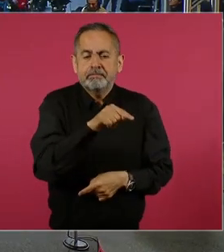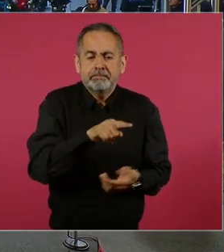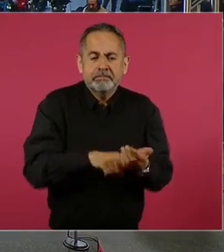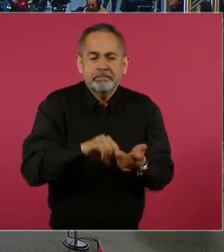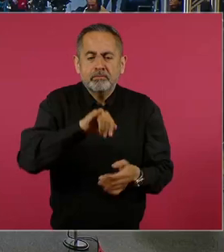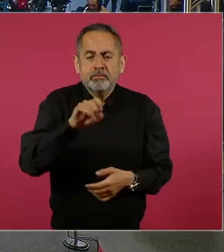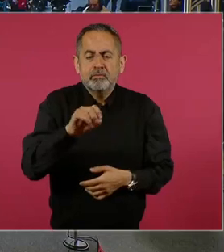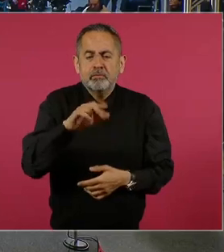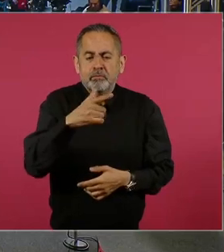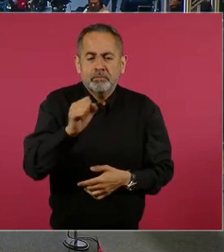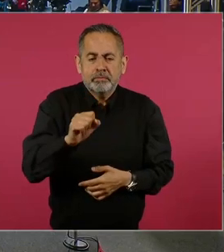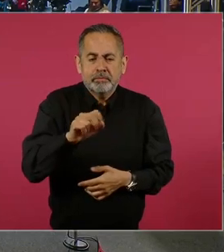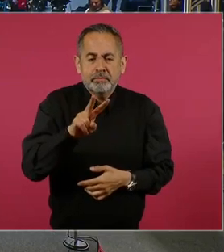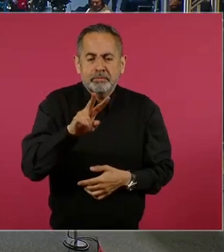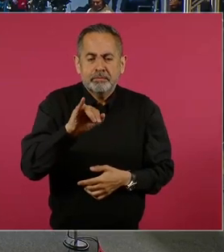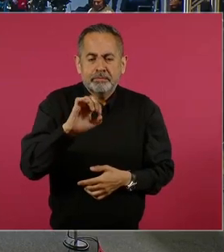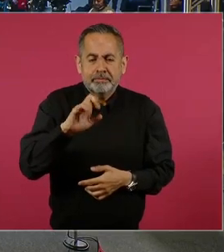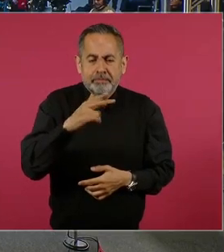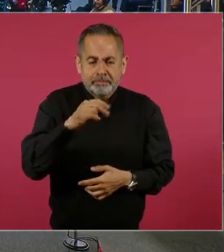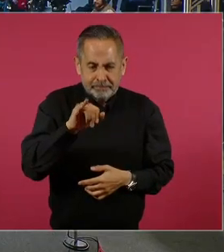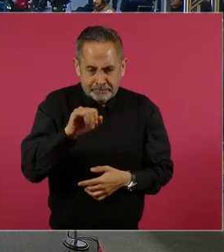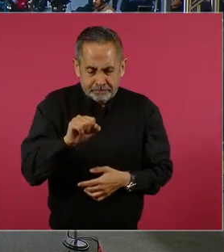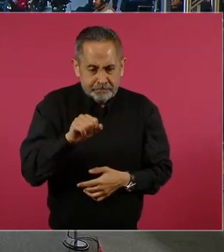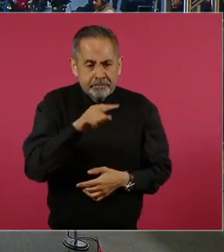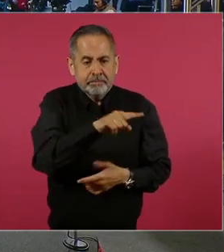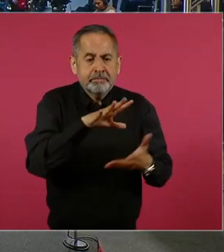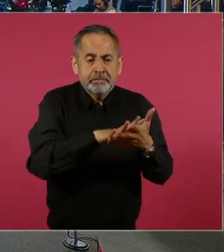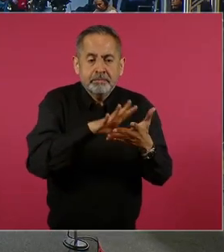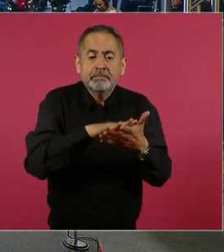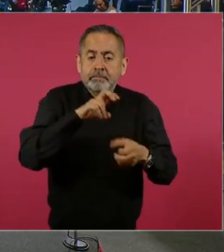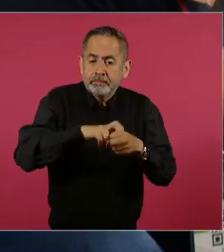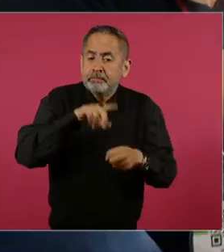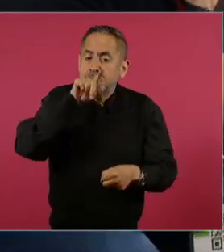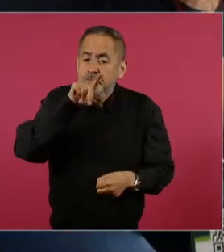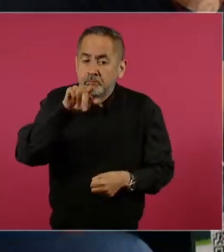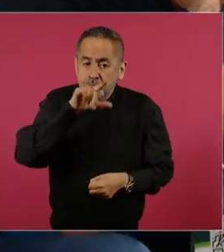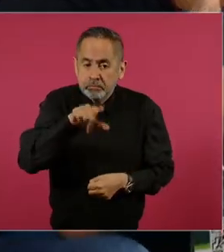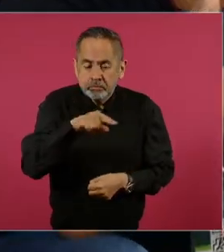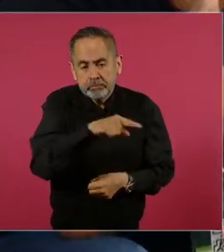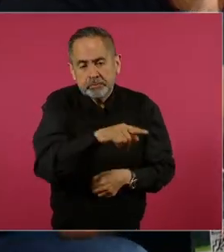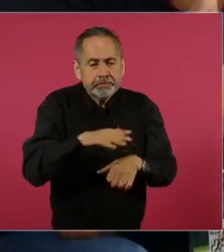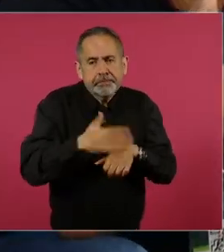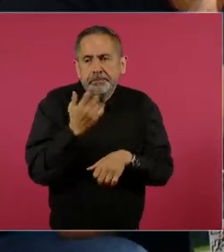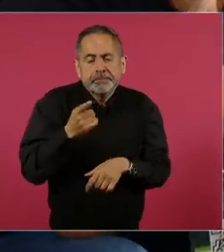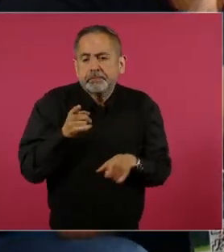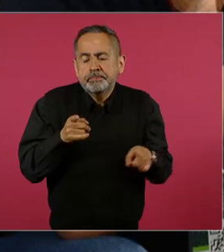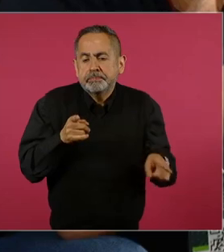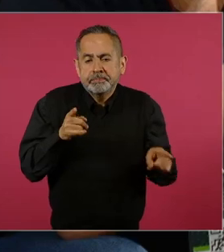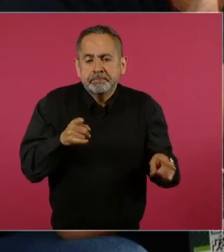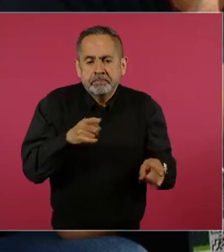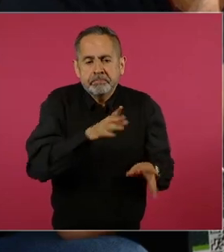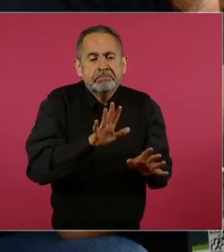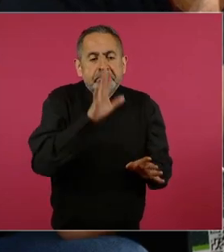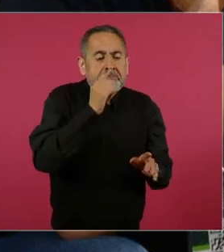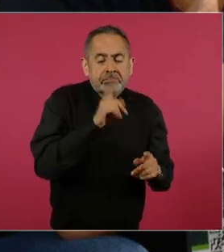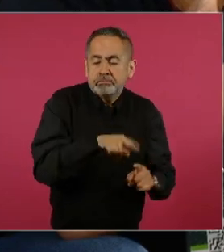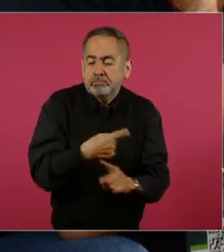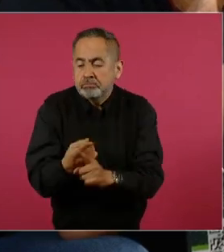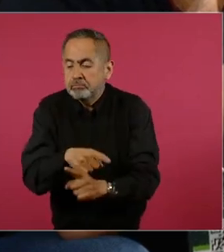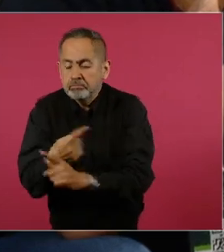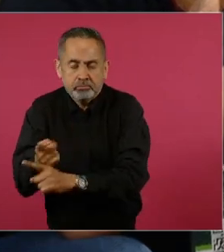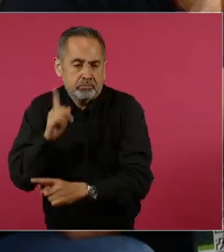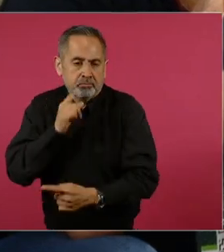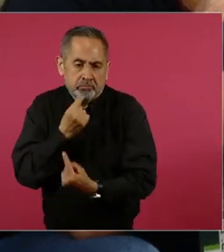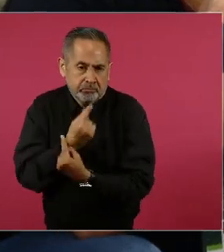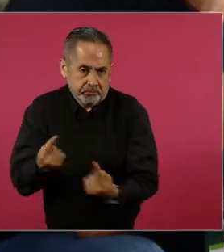Jorge Alberto Vilchis Garduño. Él está en la cárcel en Jalisco, presuntamente por haber violado a sus hijas.